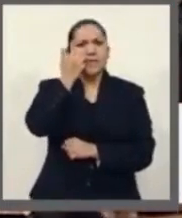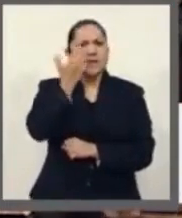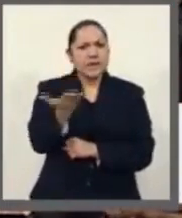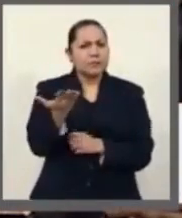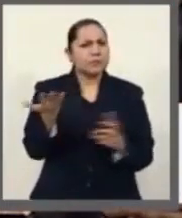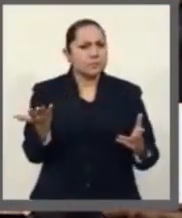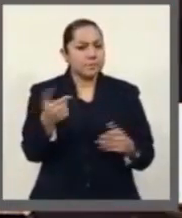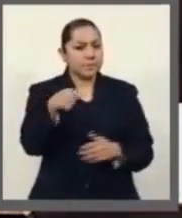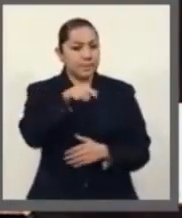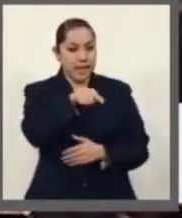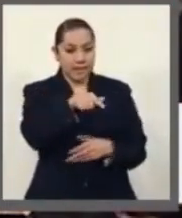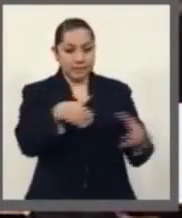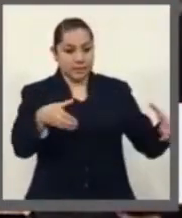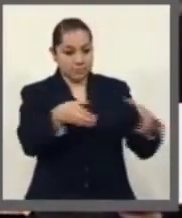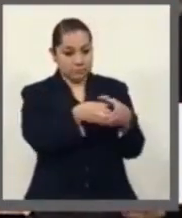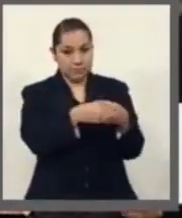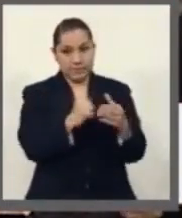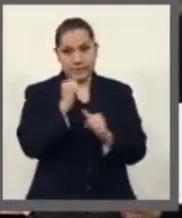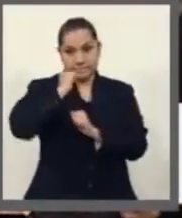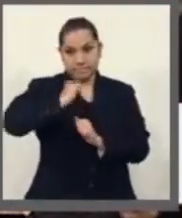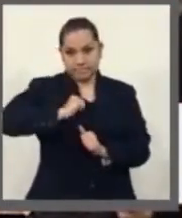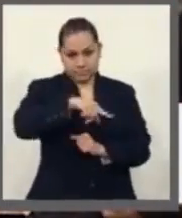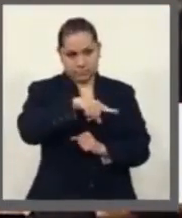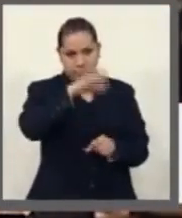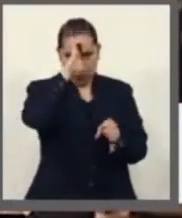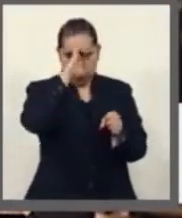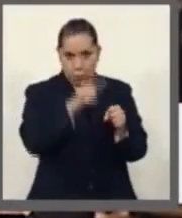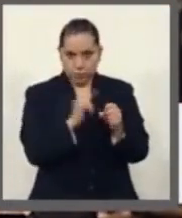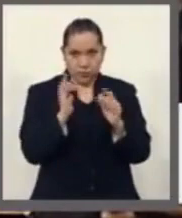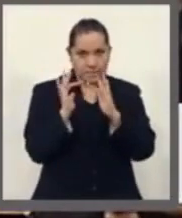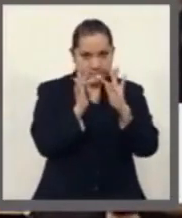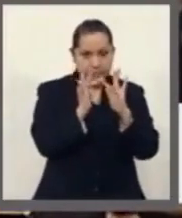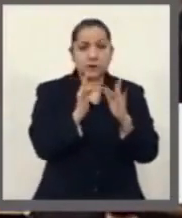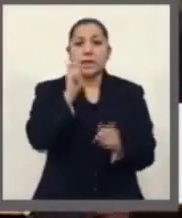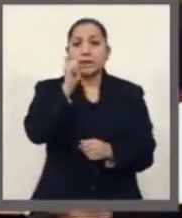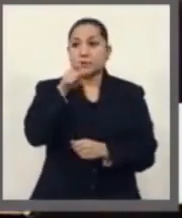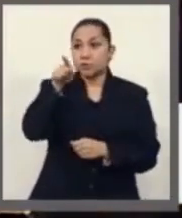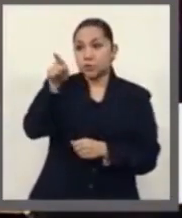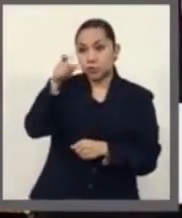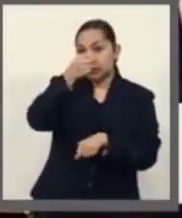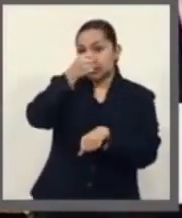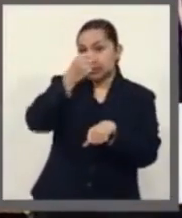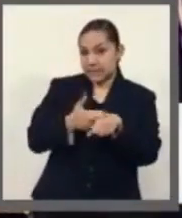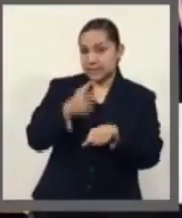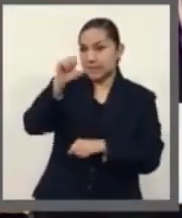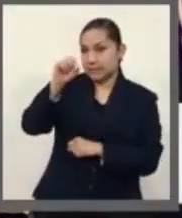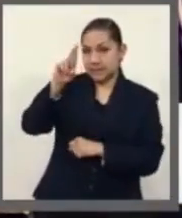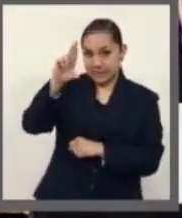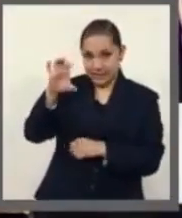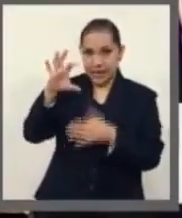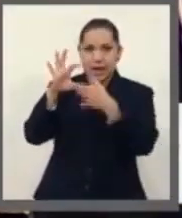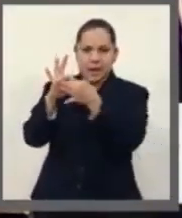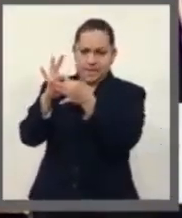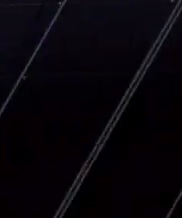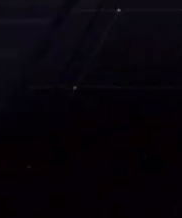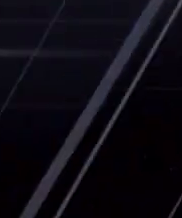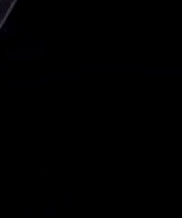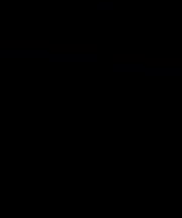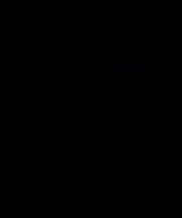cultural esté a cargo de un organismo desconcentrado de la secretaría de relaciones exteriores en los términos de su reglamento